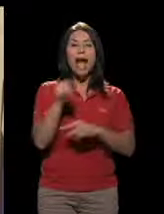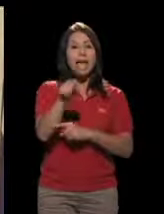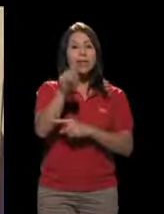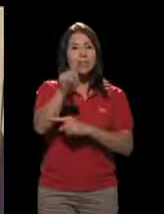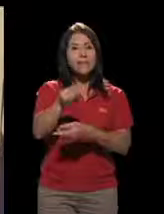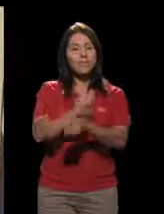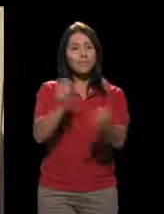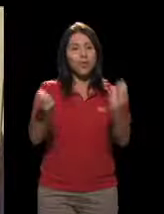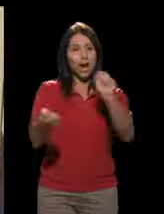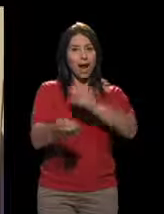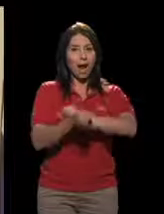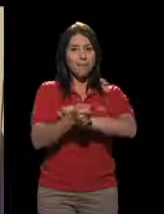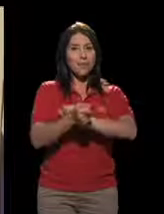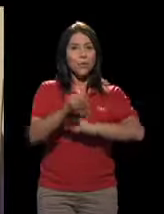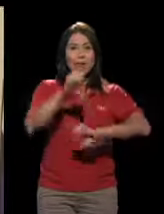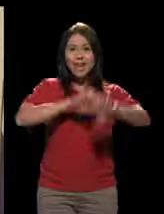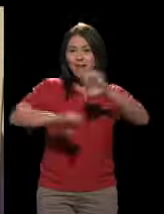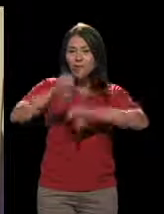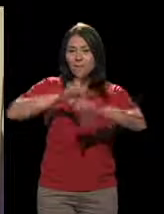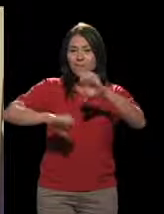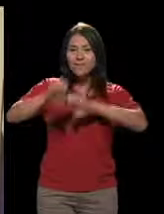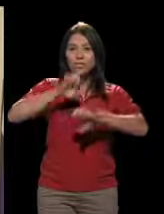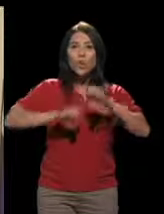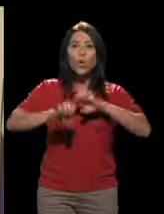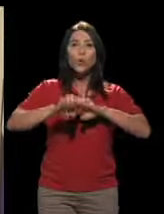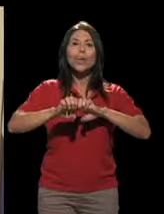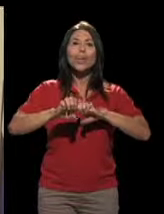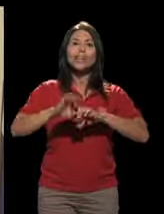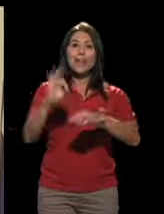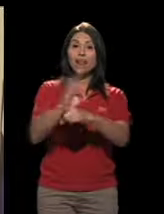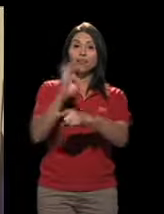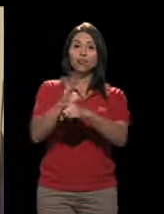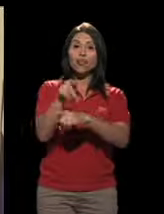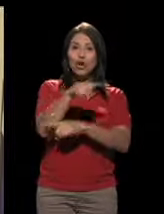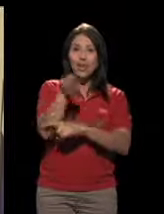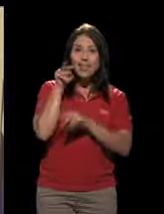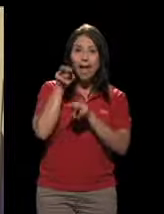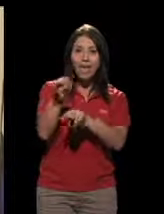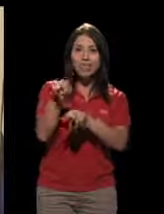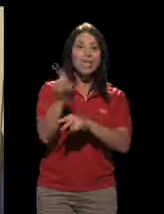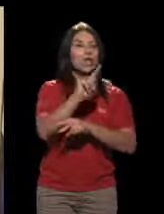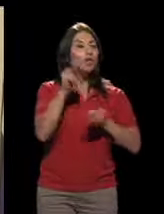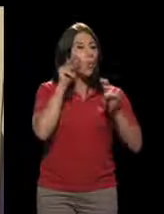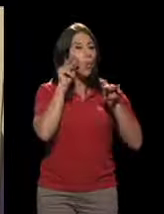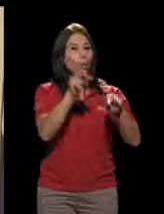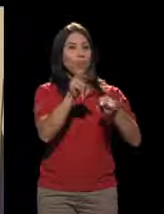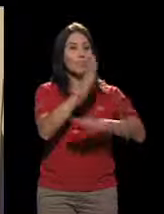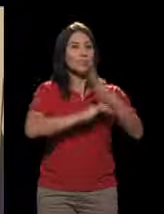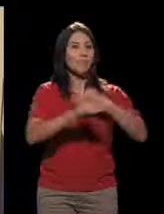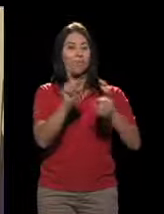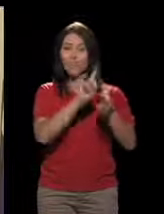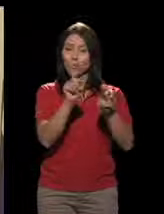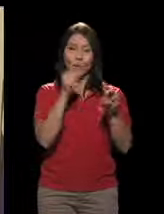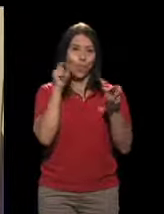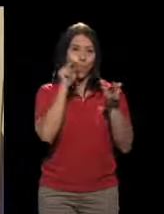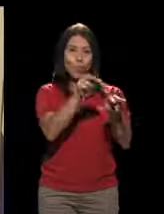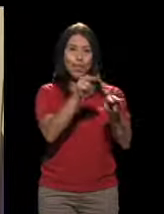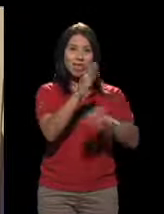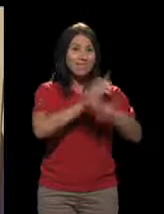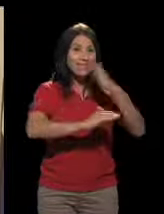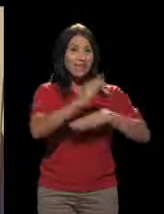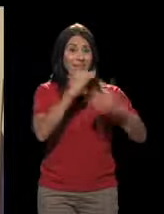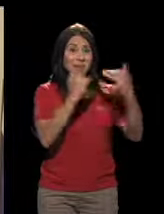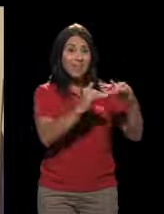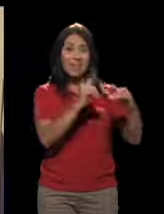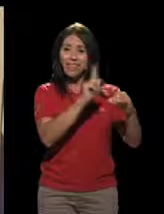un cambio en lo que es la evaluación de la funcionalidad y no la evaluación de la discapacidad, es decir, no dónde está